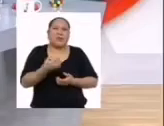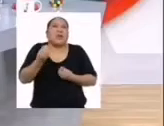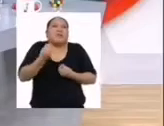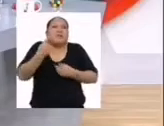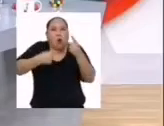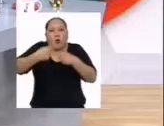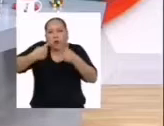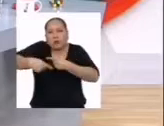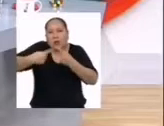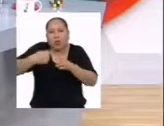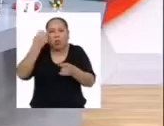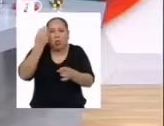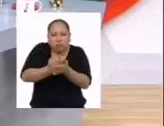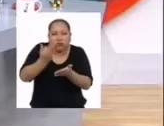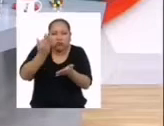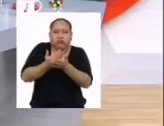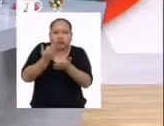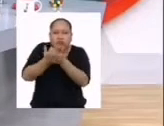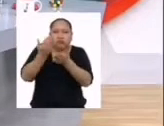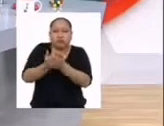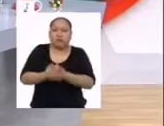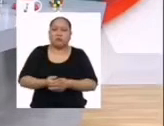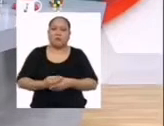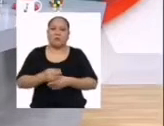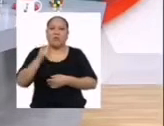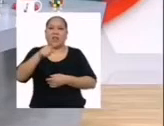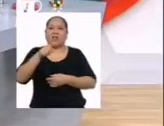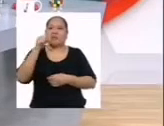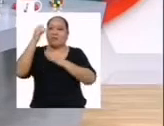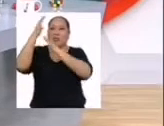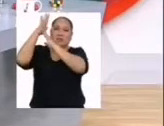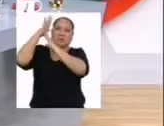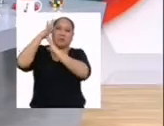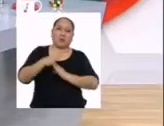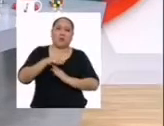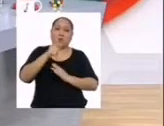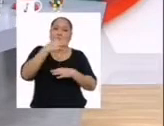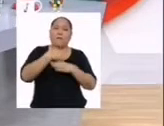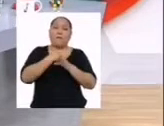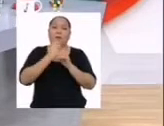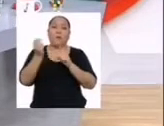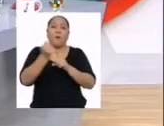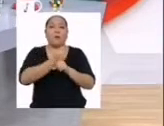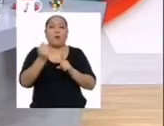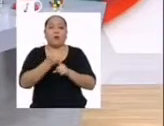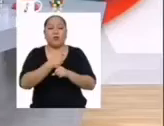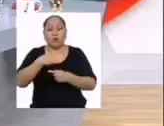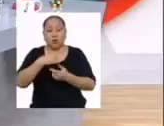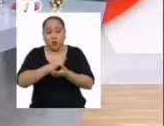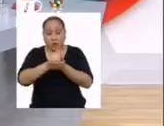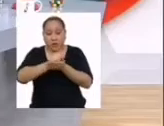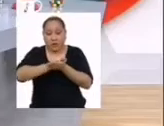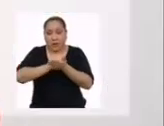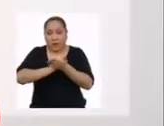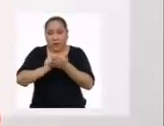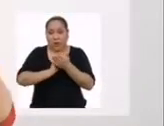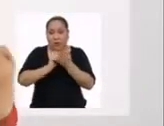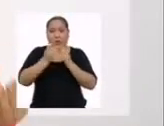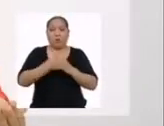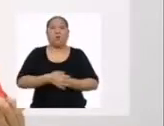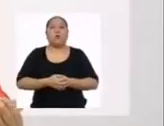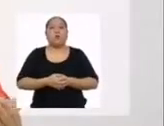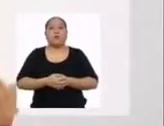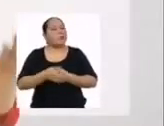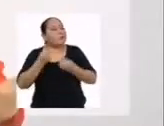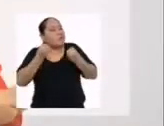días. Claro, la discriminación es una forma de violencia. Justo estuve escribiendo un texto al respecto. ¿Cómo